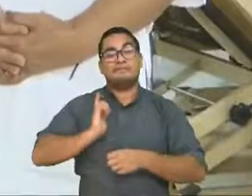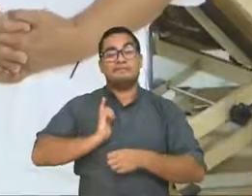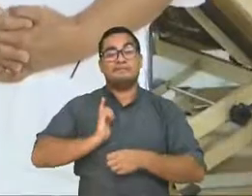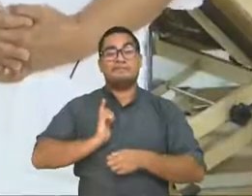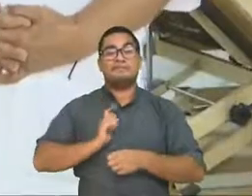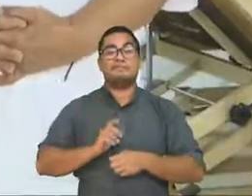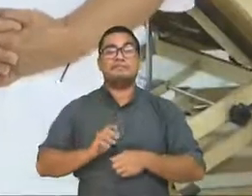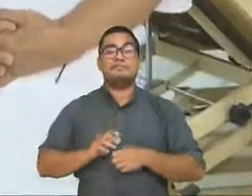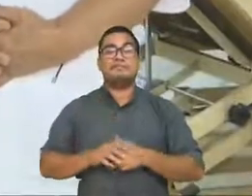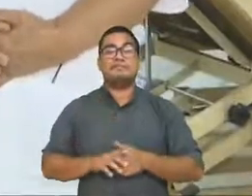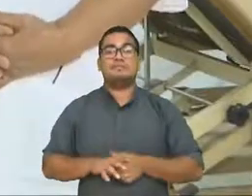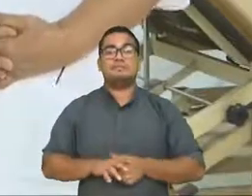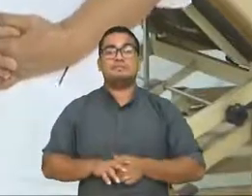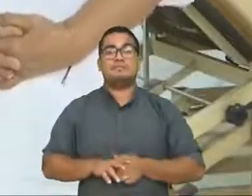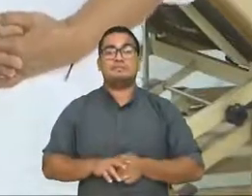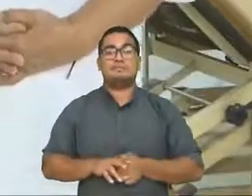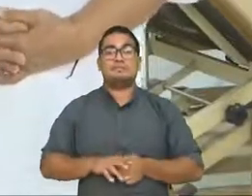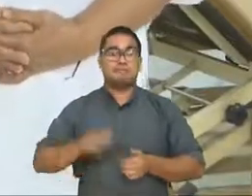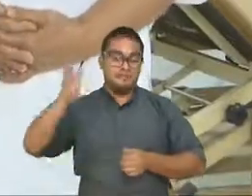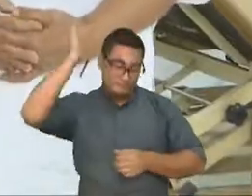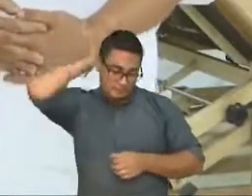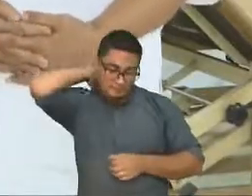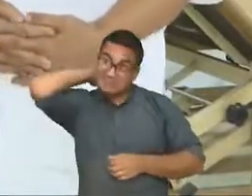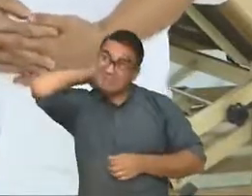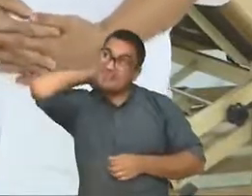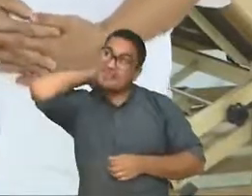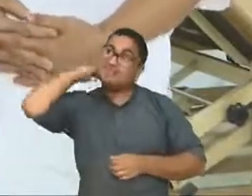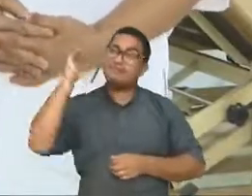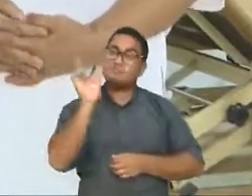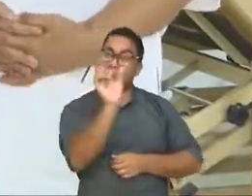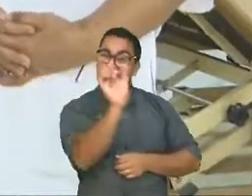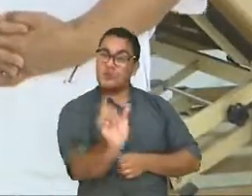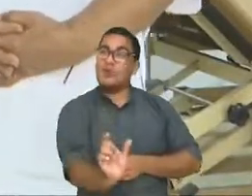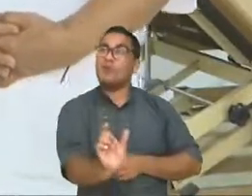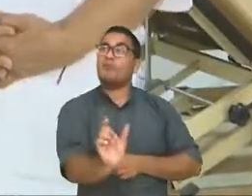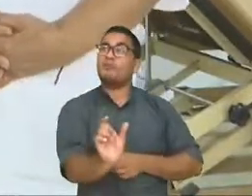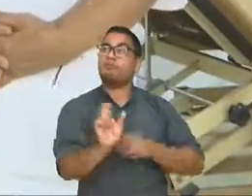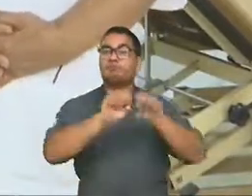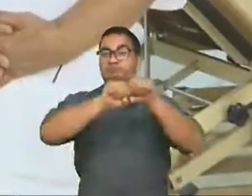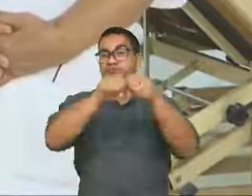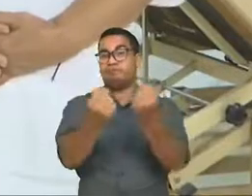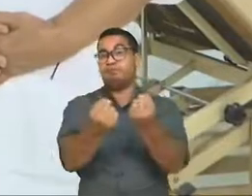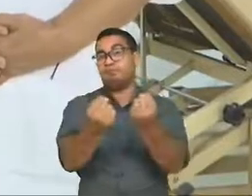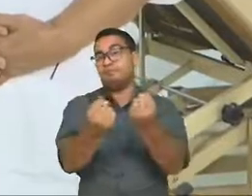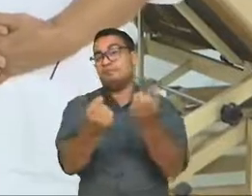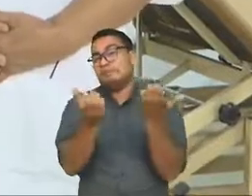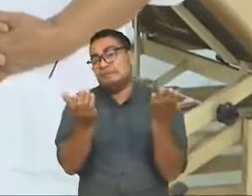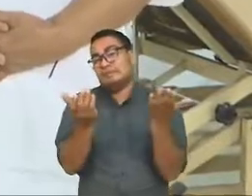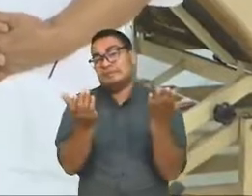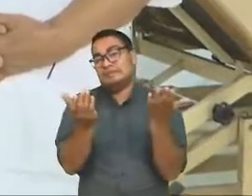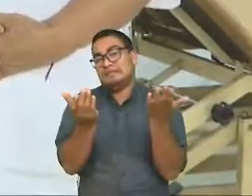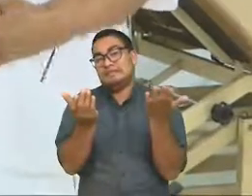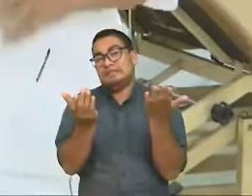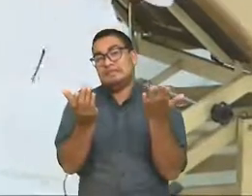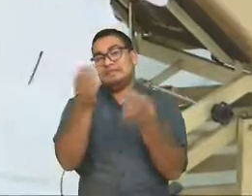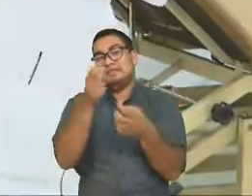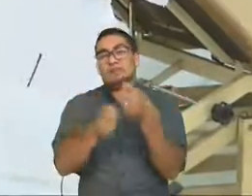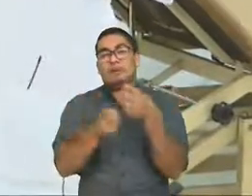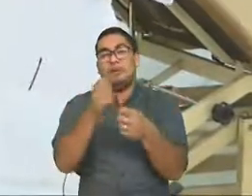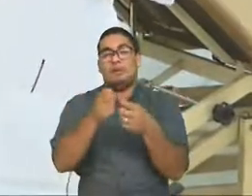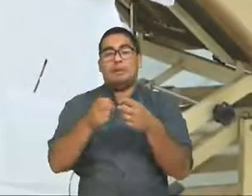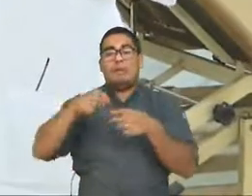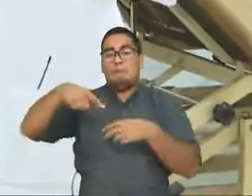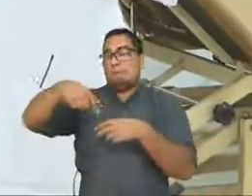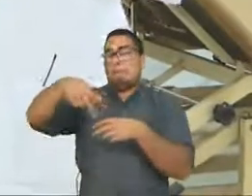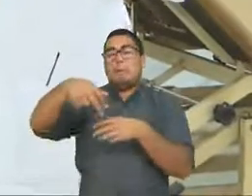Las complicaciones que tienen después. Yeah. Y los lesionados medulares, que estos pacientes sufren una lesión en la médula y lo que les afecta más es su parte